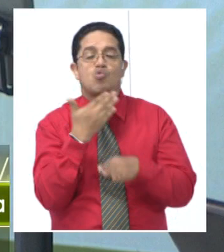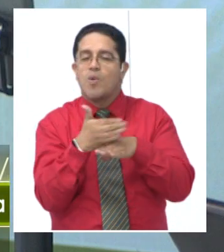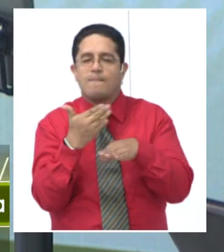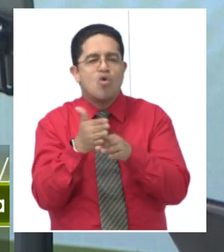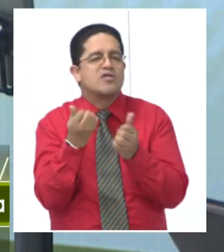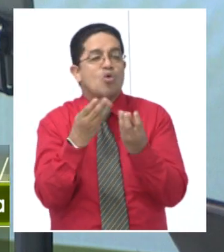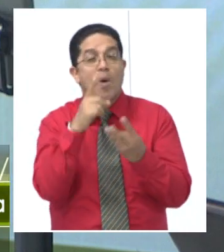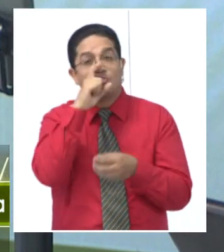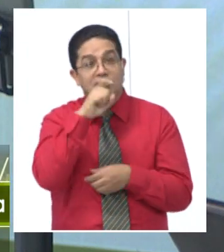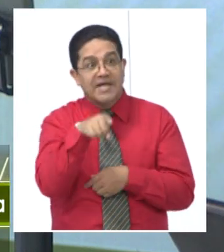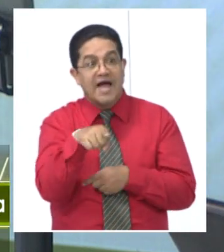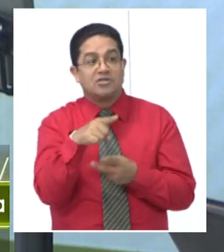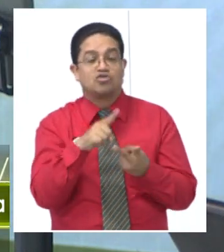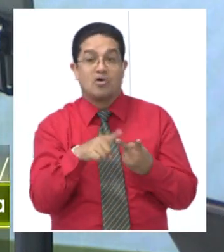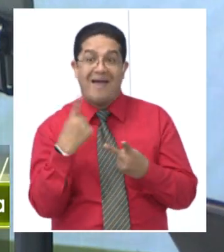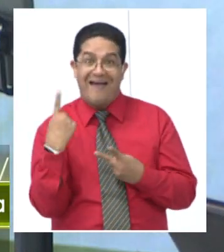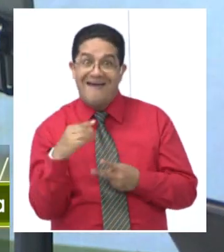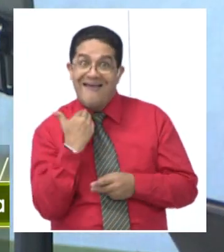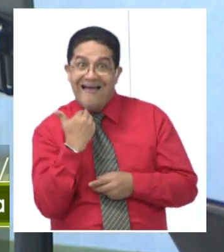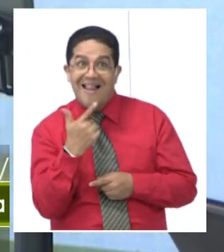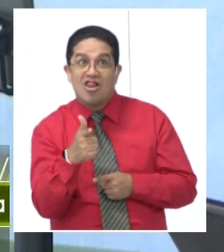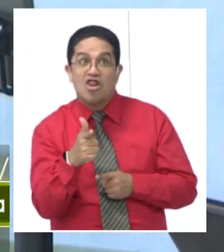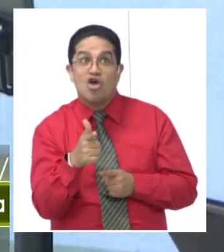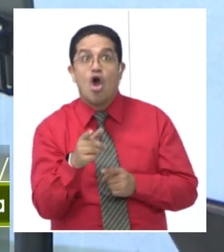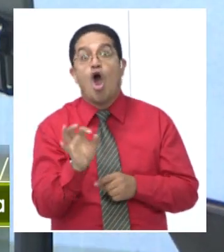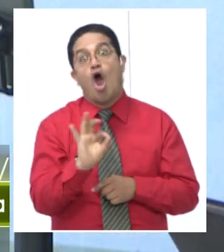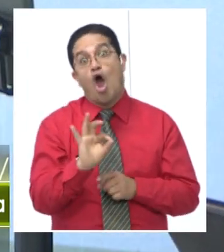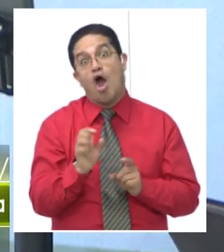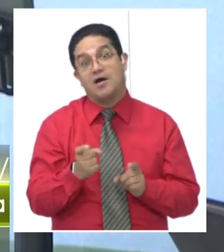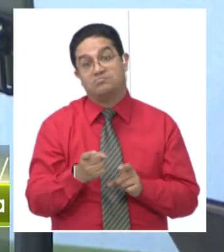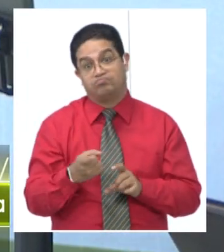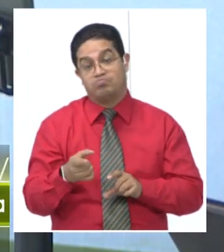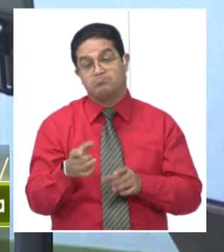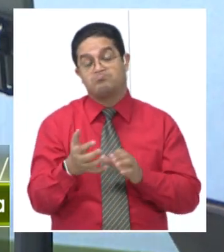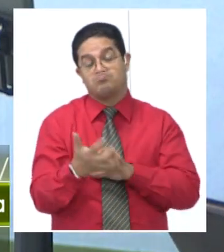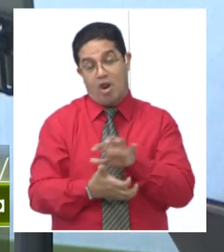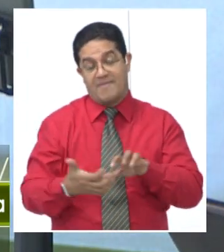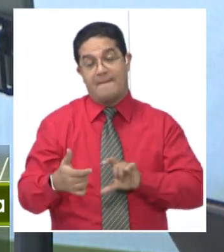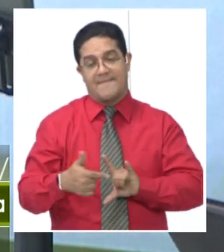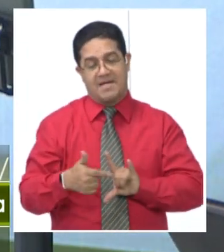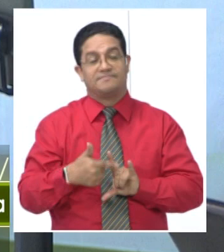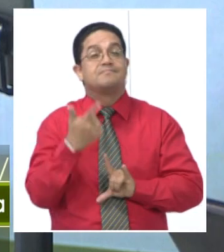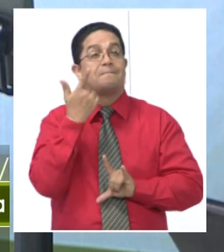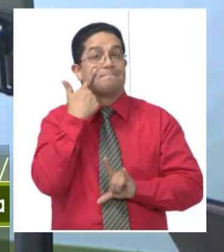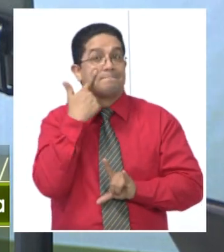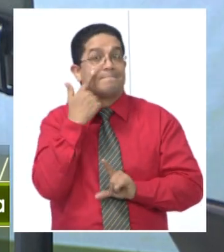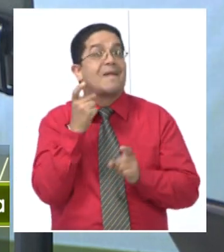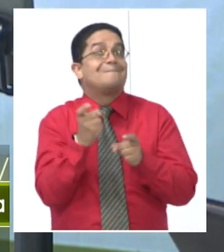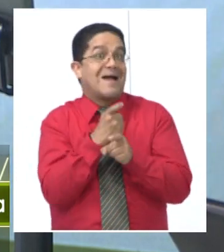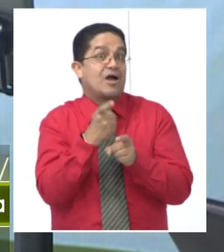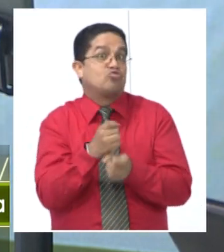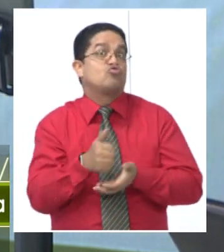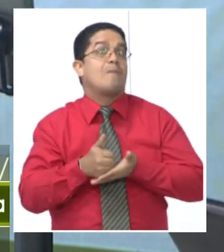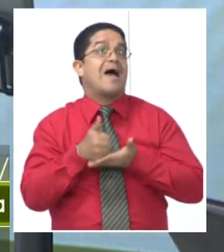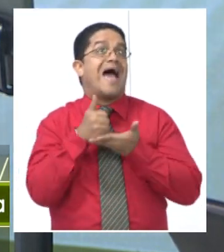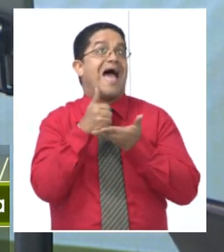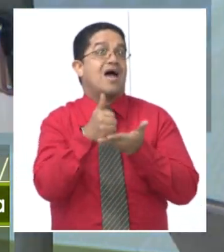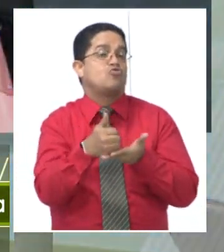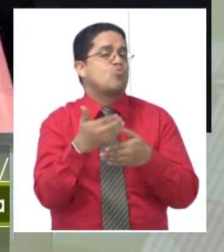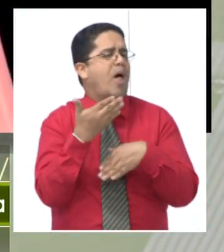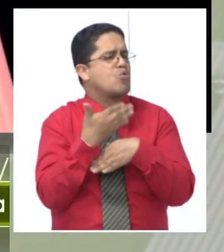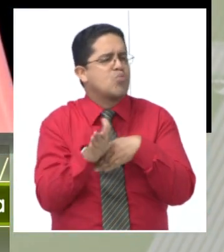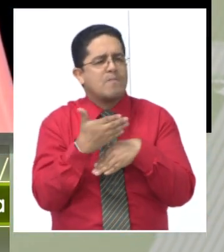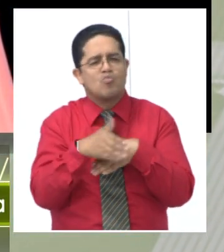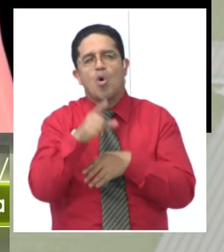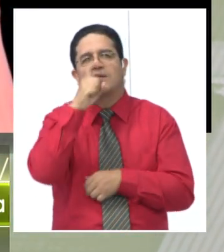un diagnóstico, una lesión premaligna o incluso de carcinoma de cuello uterino. Para que veas que la vacunación tiene un beneficio más allá de la edad, tiene un beneficio